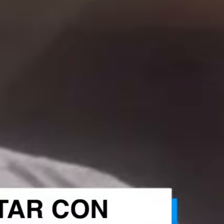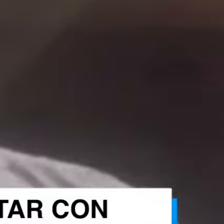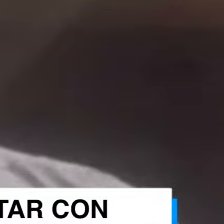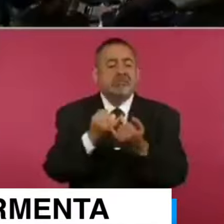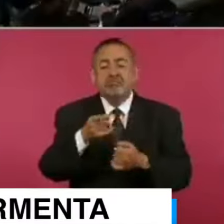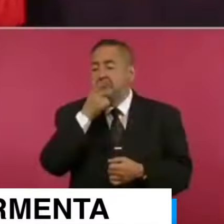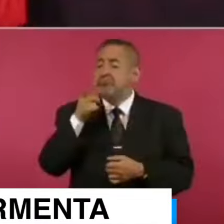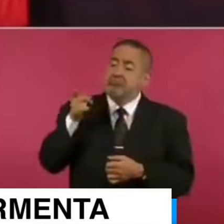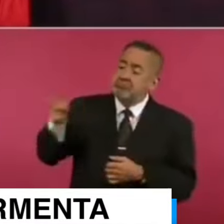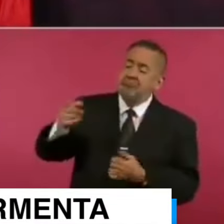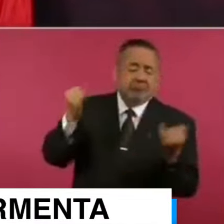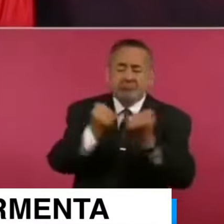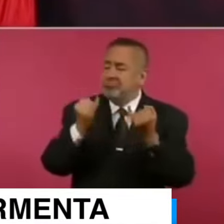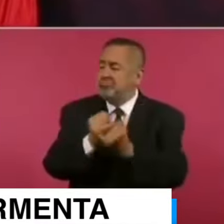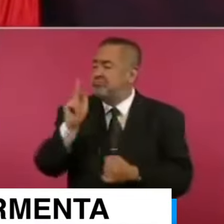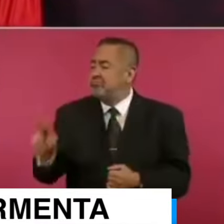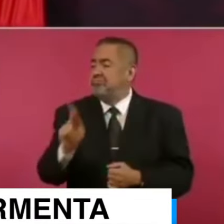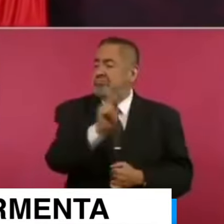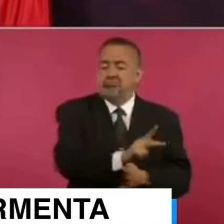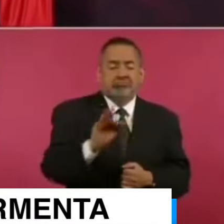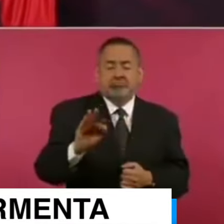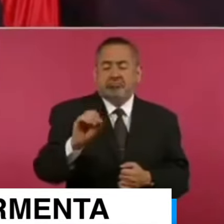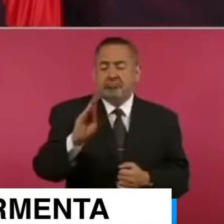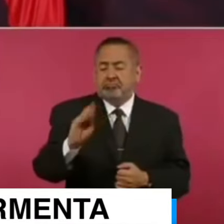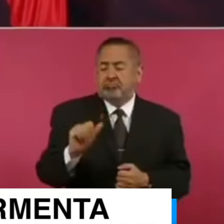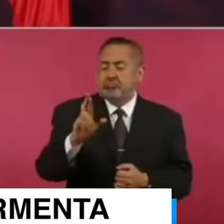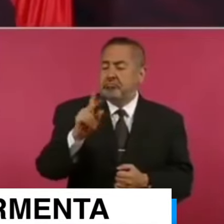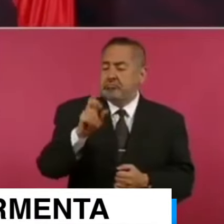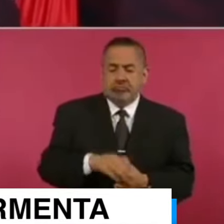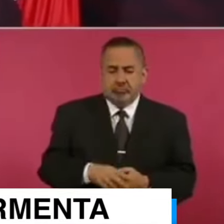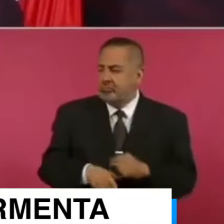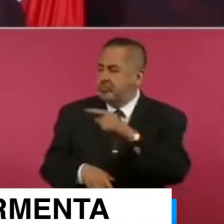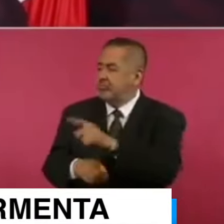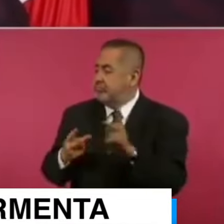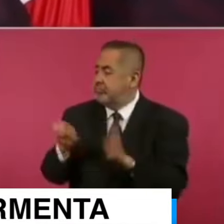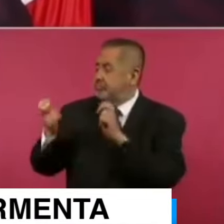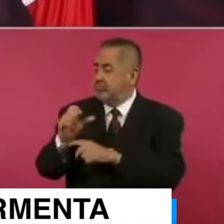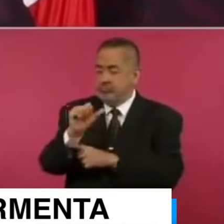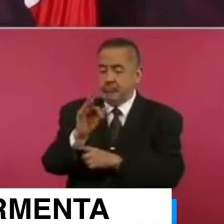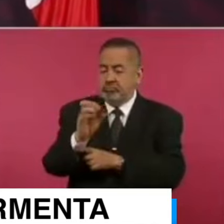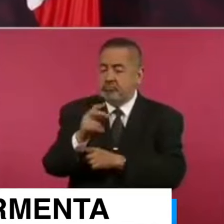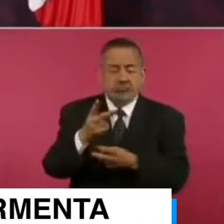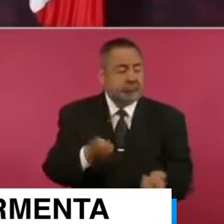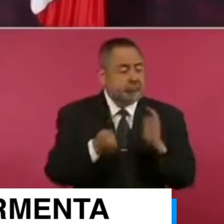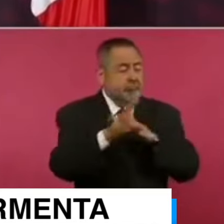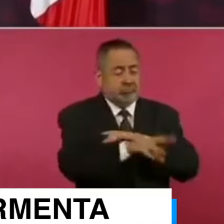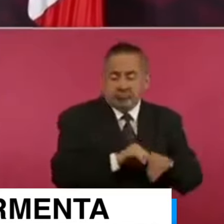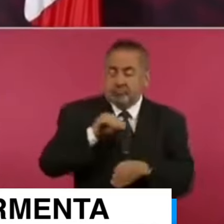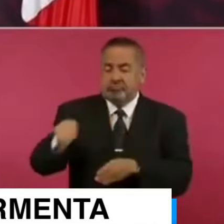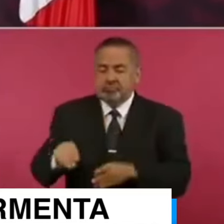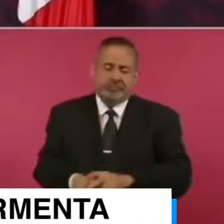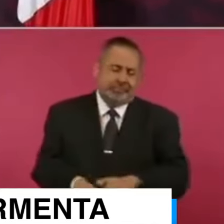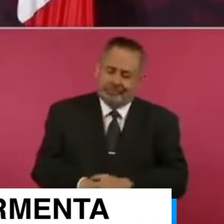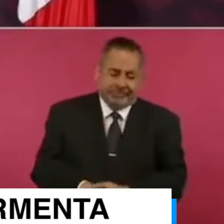de cotización, como hay muchísimos en este país, y que tienen 70 años y siguen trabajando, pues porque quieren tener una mejor pensión, claro, o